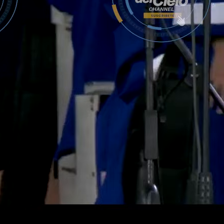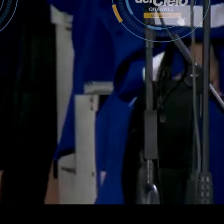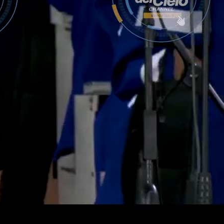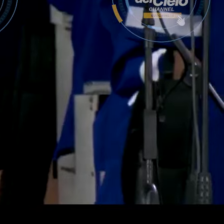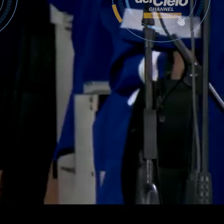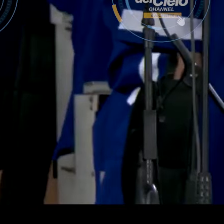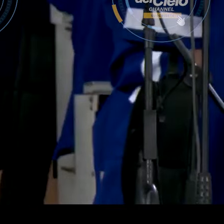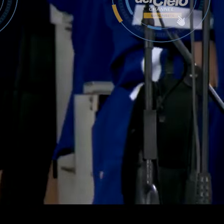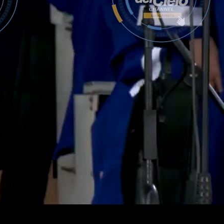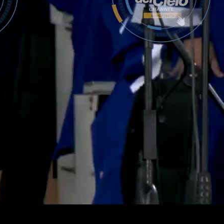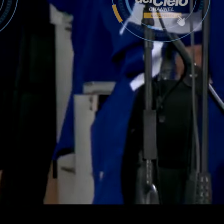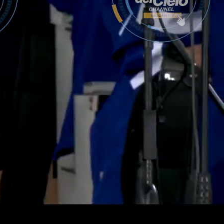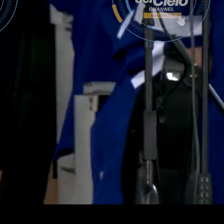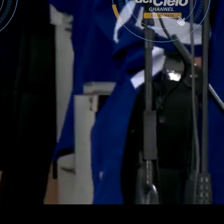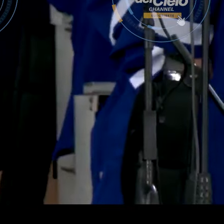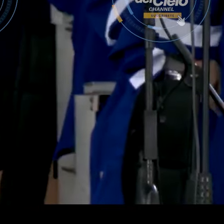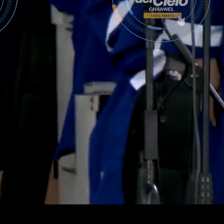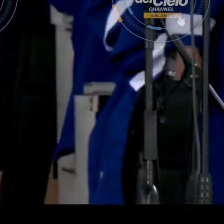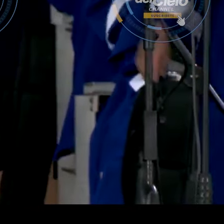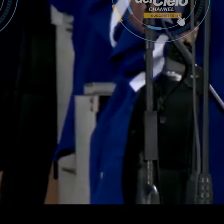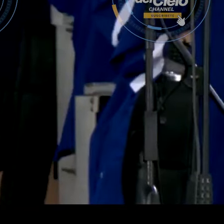Y mire si a su lado hay un amigo.